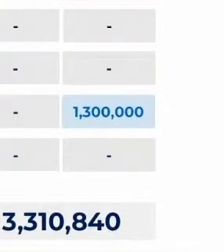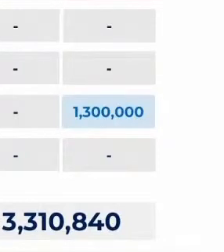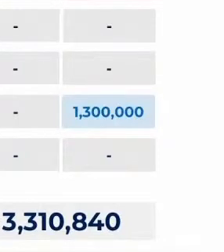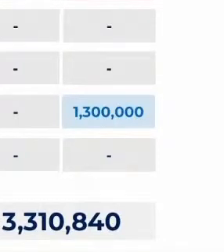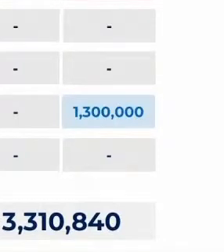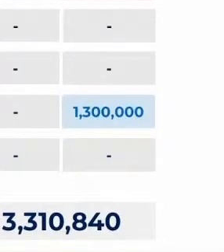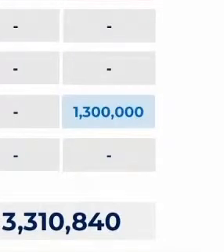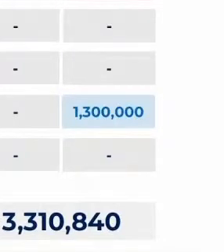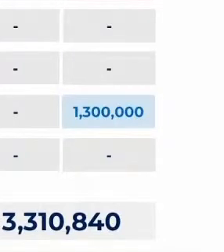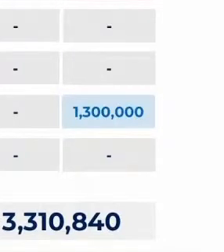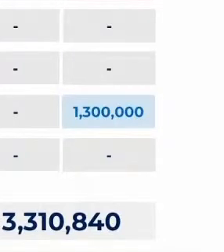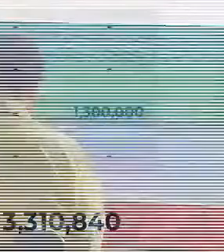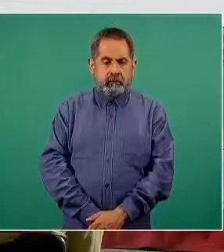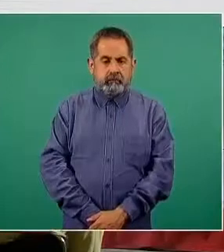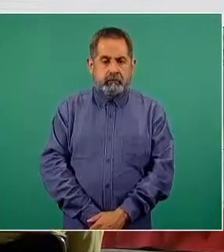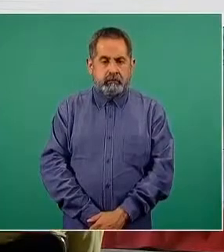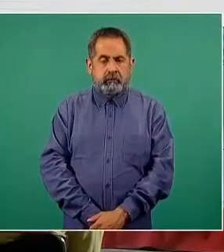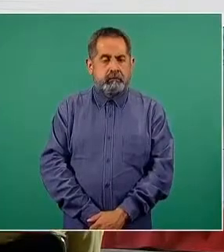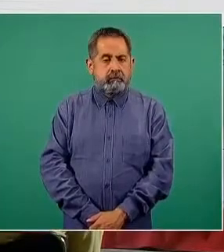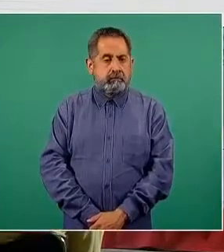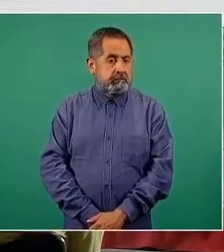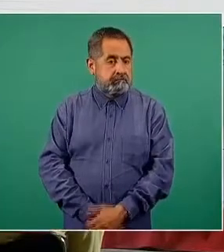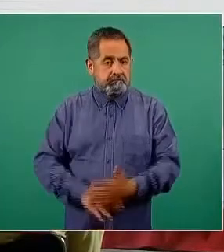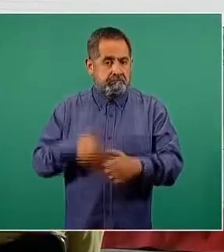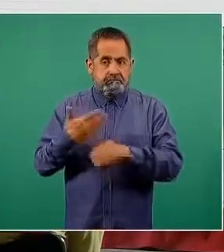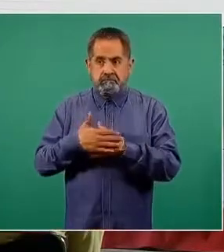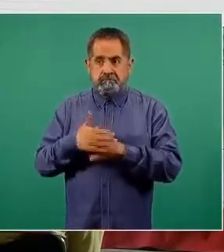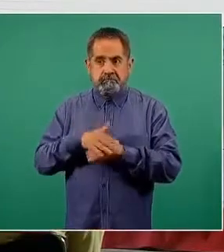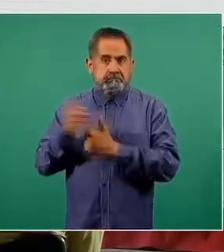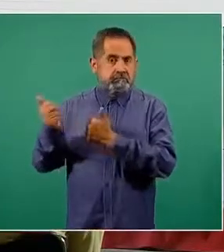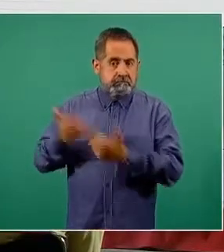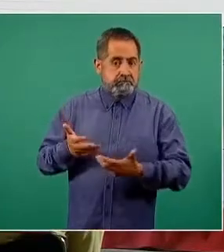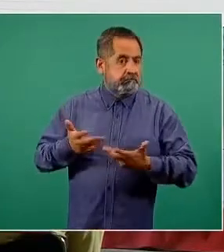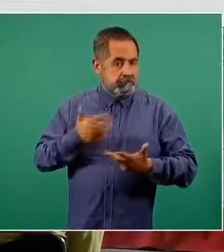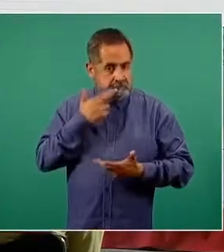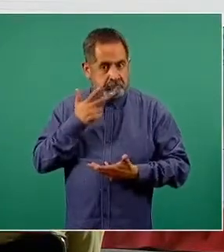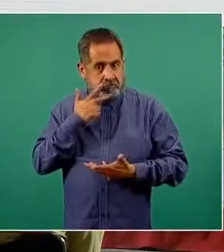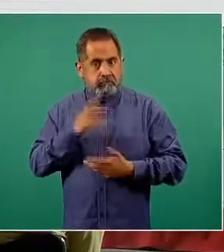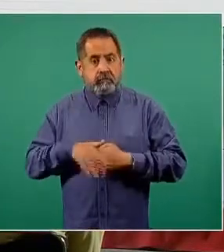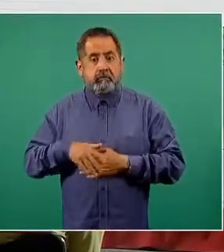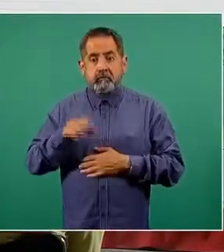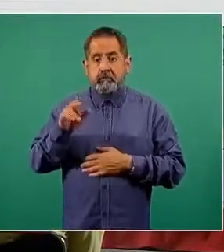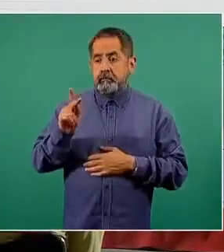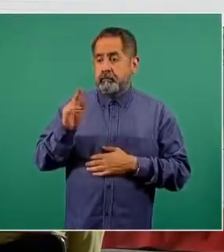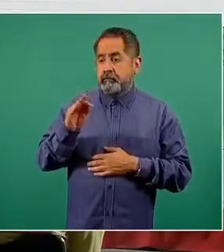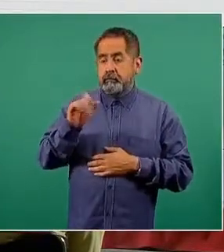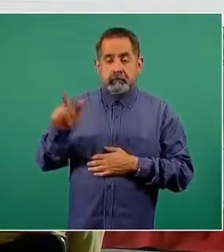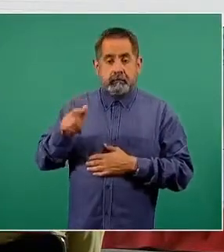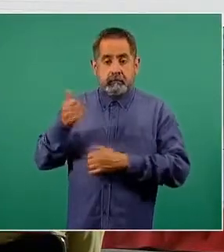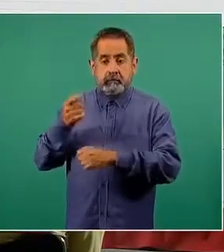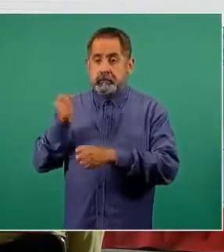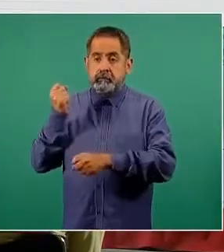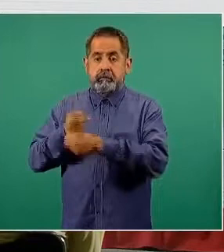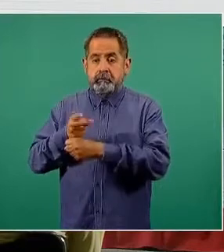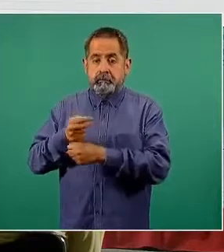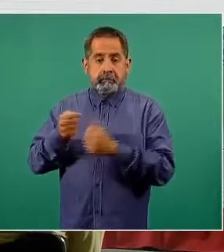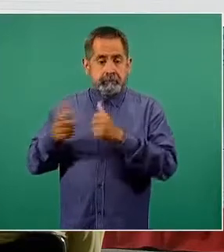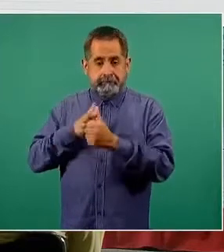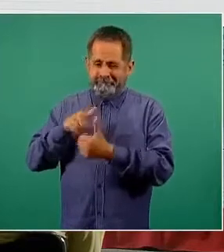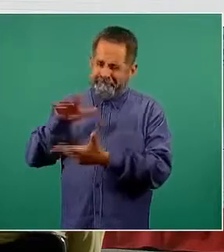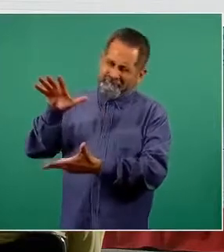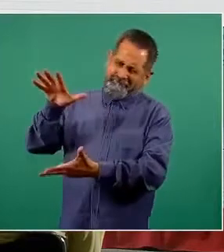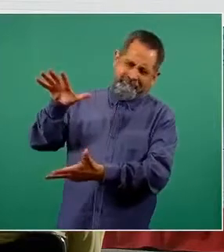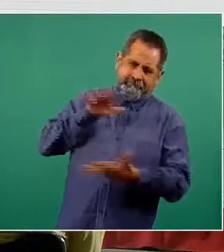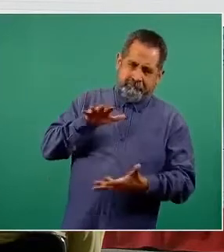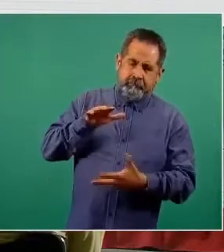y tendremos una mayor certidumbre sobre las fechas de llegada. Para hacer ese ajuste, Pfizer necesita mandarnos un anticipo y